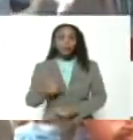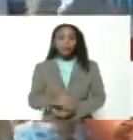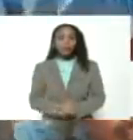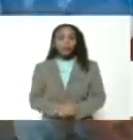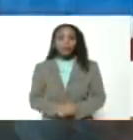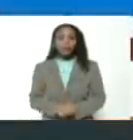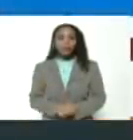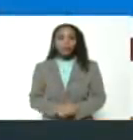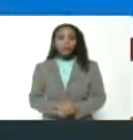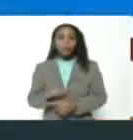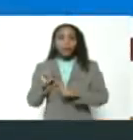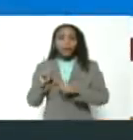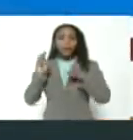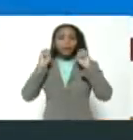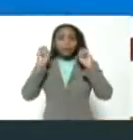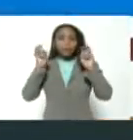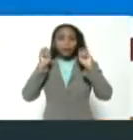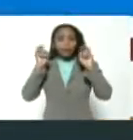en este punto,